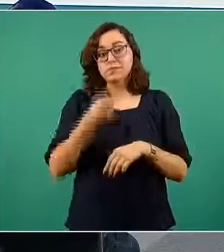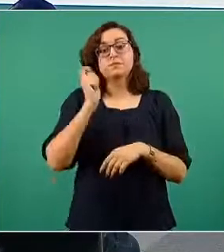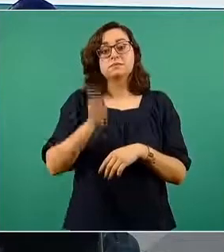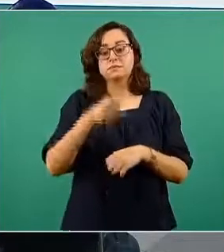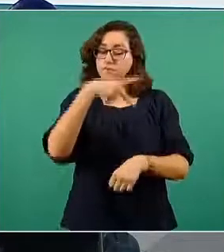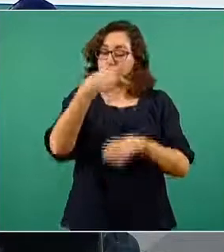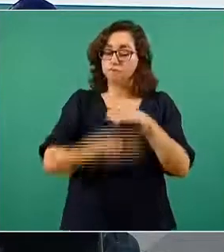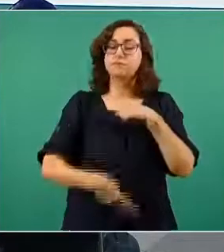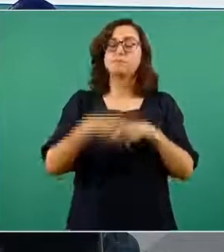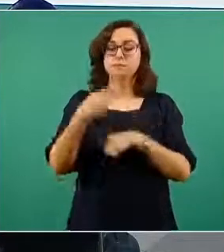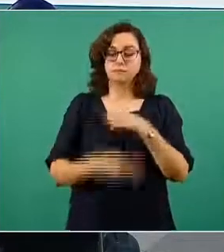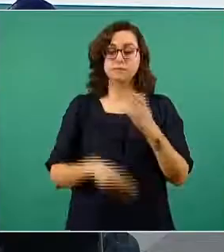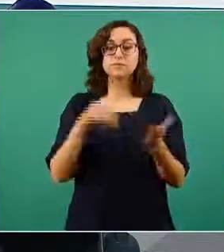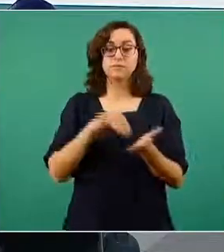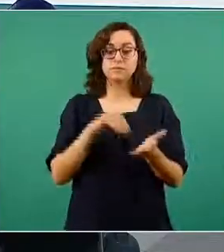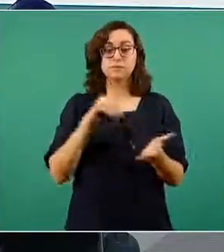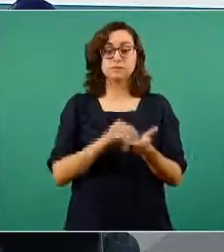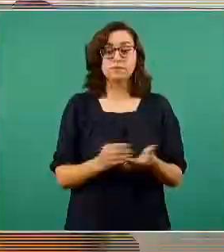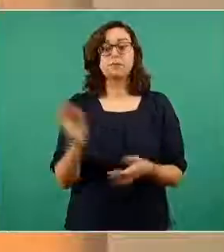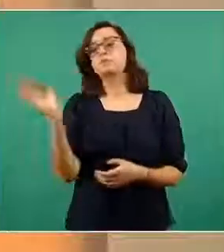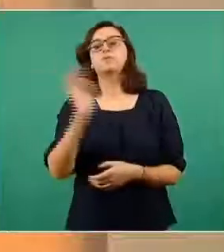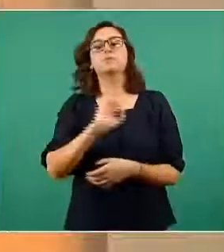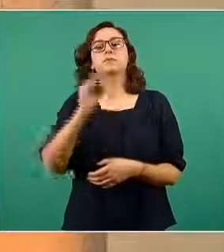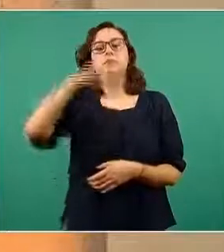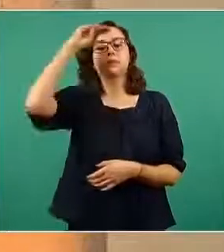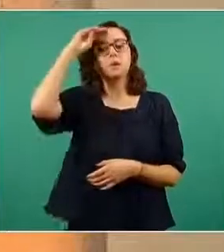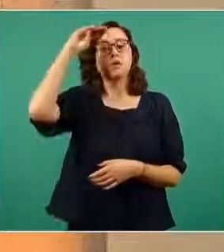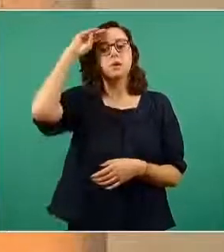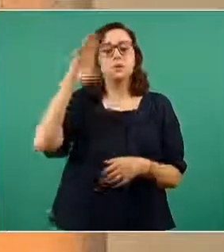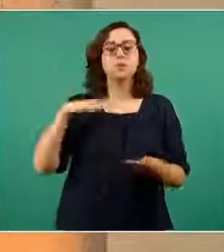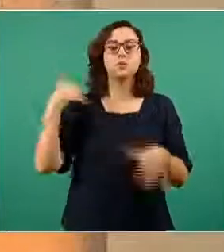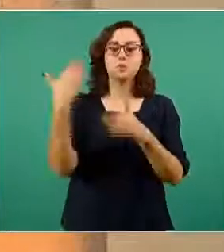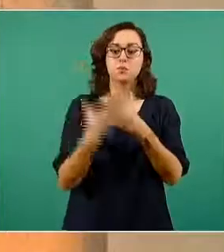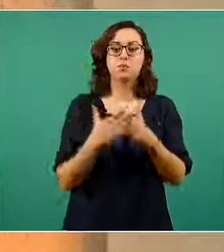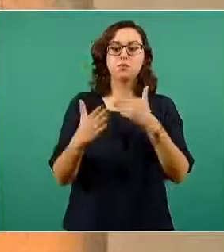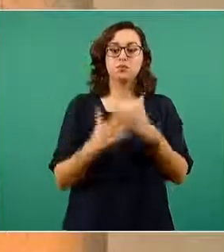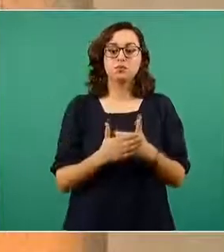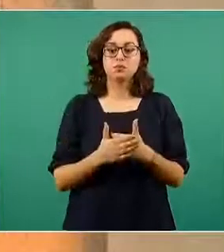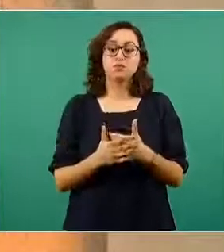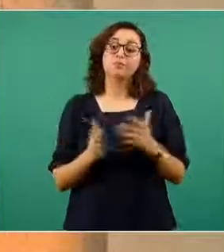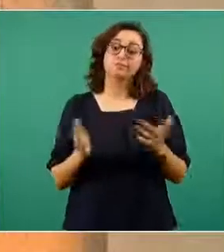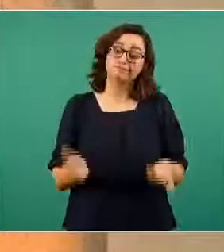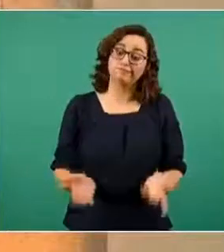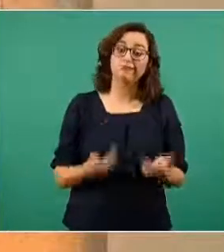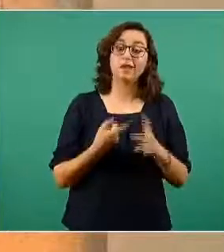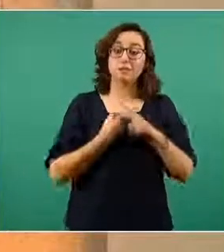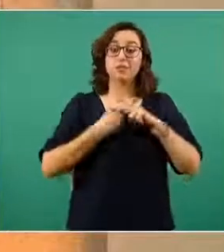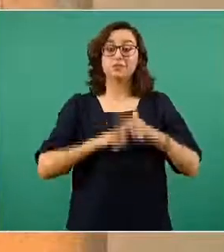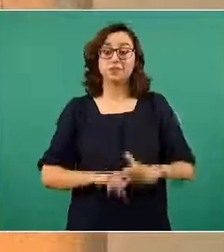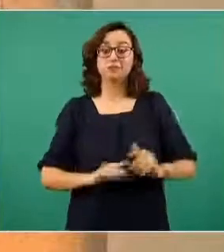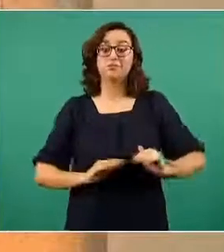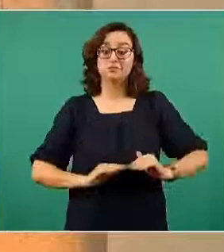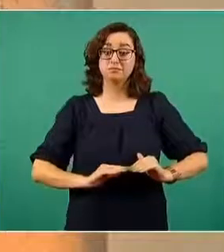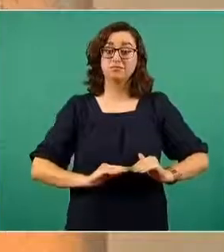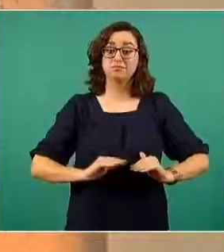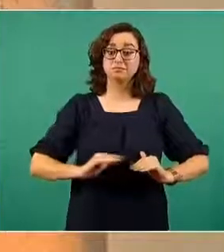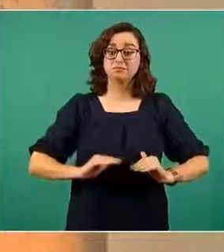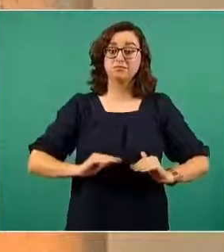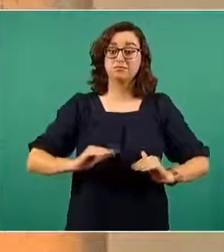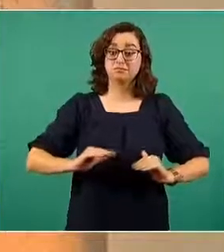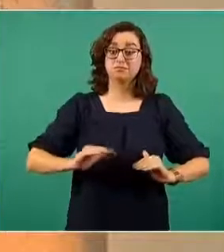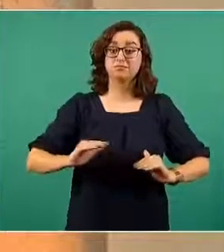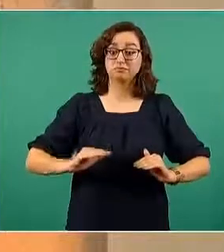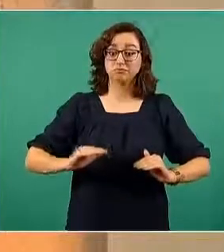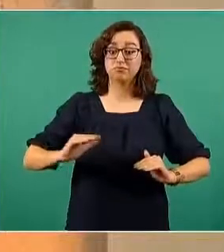riesgo latente. Pudiéramos en un momento determinado esperar que en siguientes semanas pudiéramos empezar también a ver un comportamiento ondulante